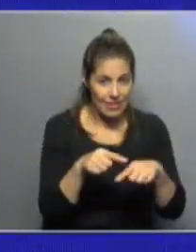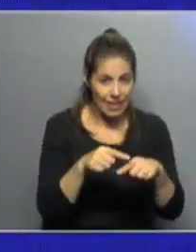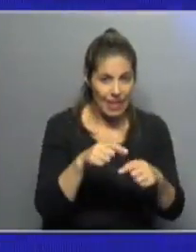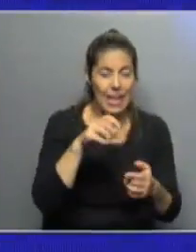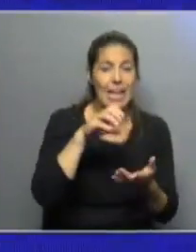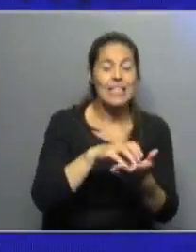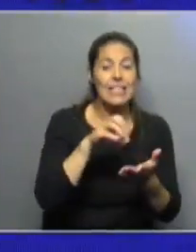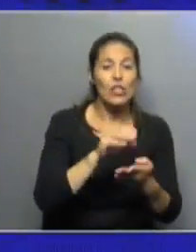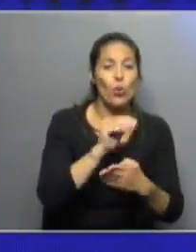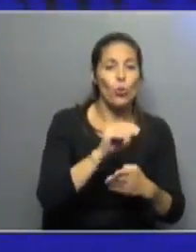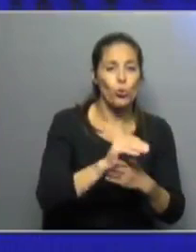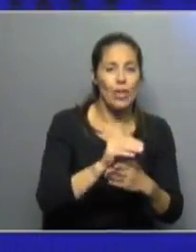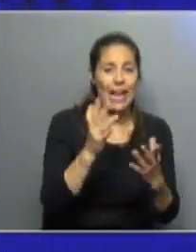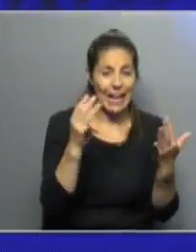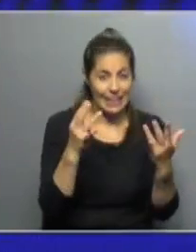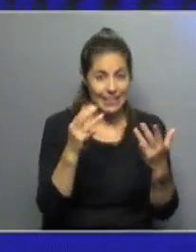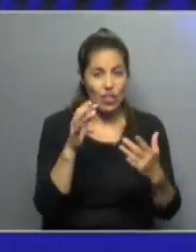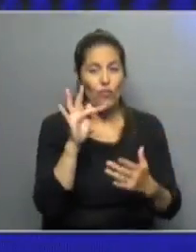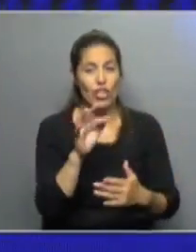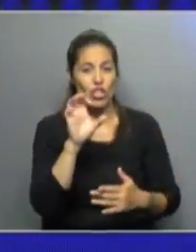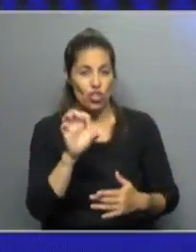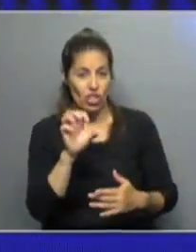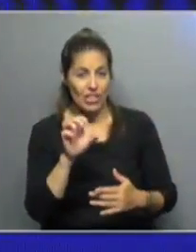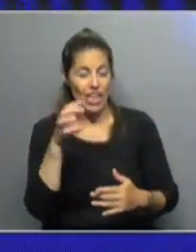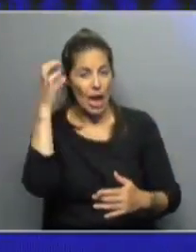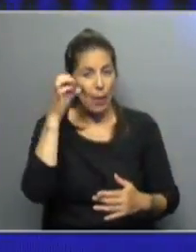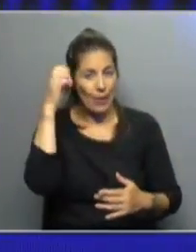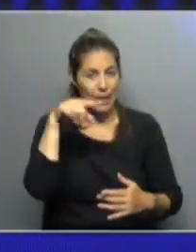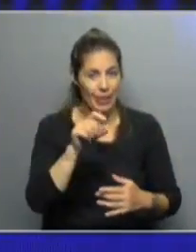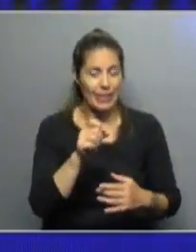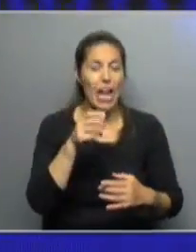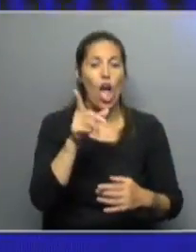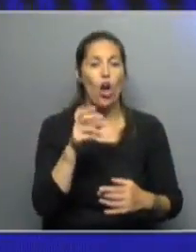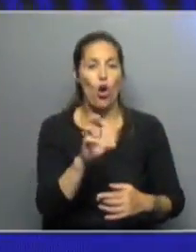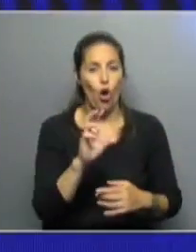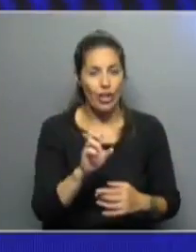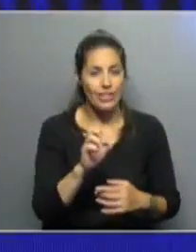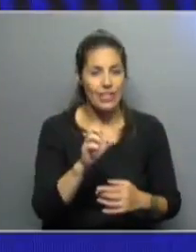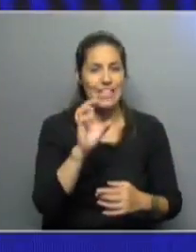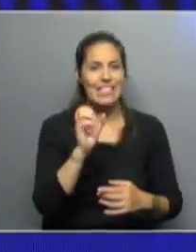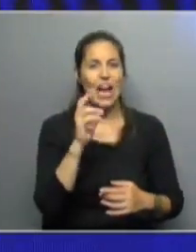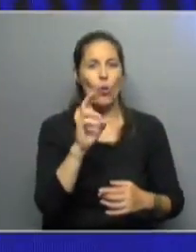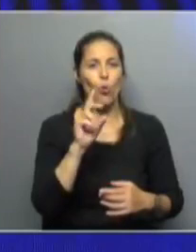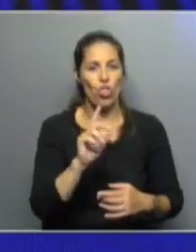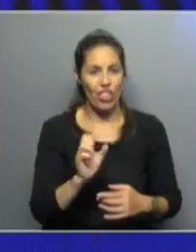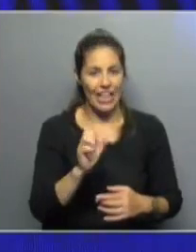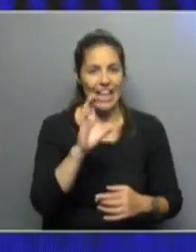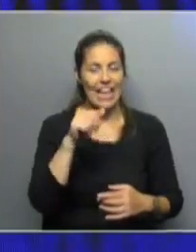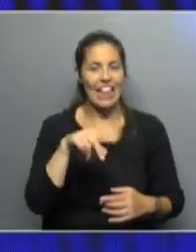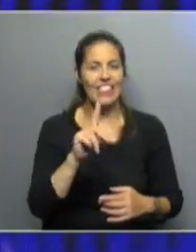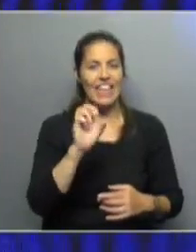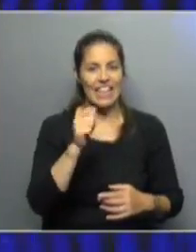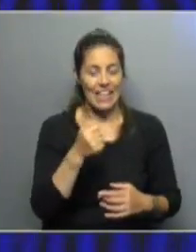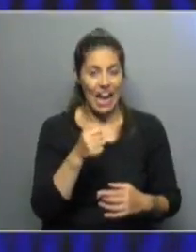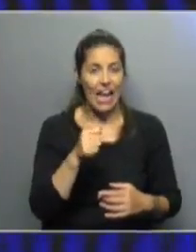Centro Cultural Artesano, el Florencio Sánchez, la Experimental, la Terminal Goes, el Complejo Sacude, la Candela, la Sala Lazaroff y